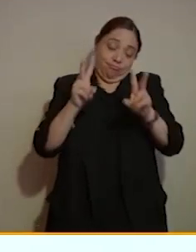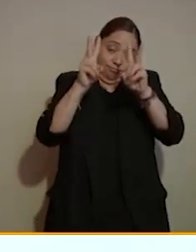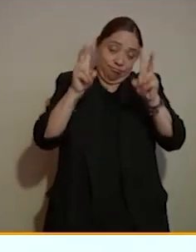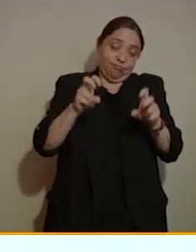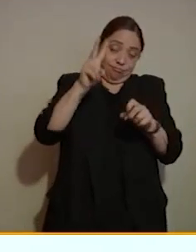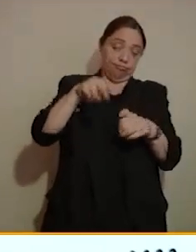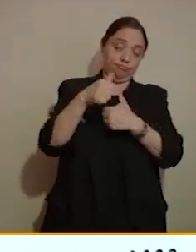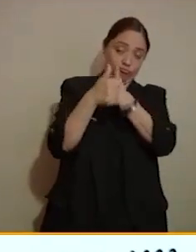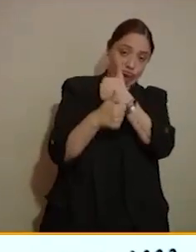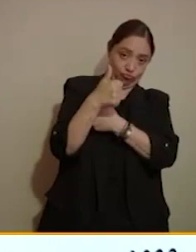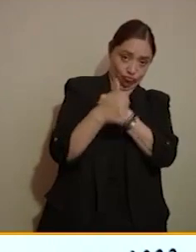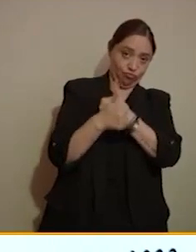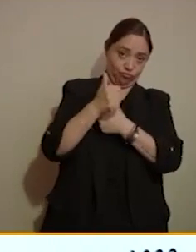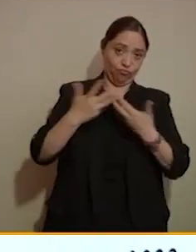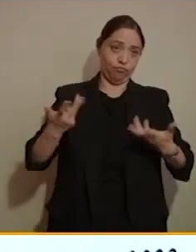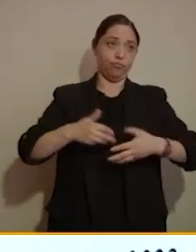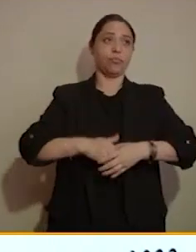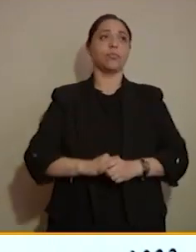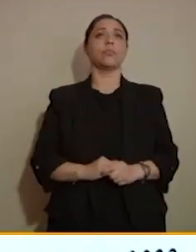competitividad.